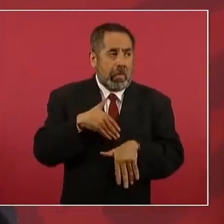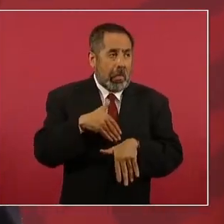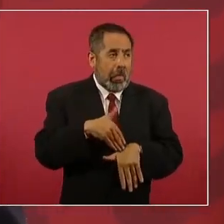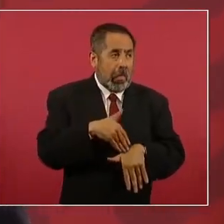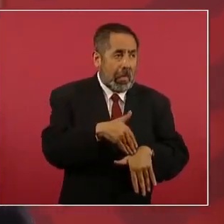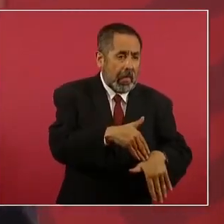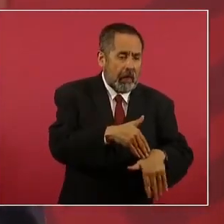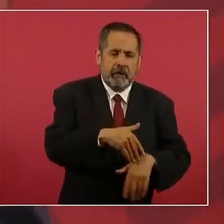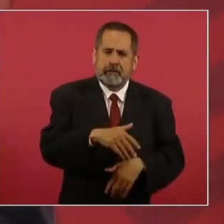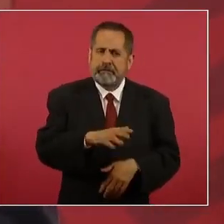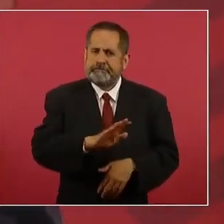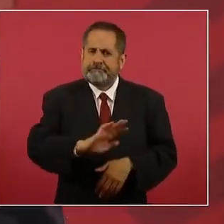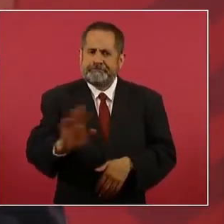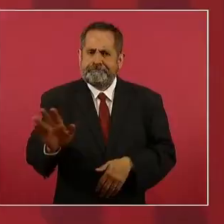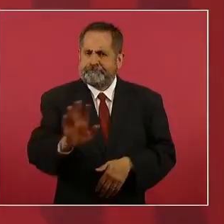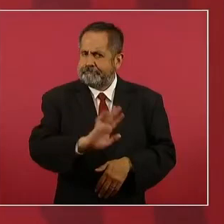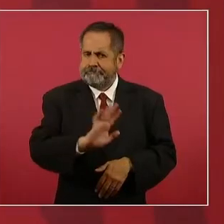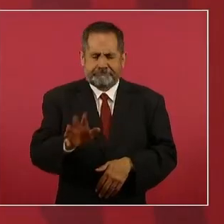Ya no.